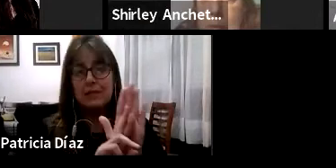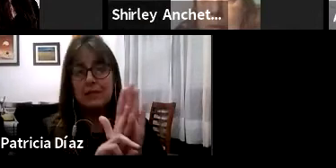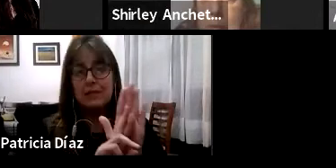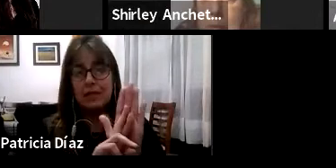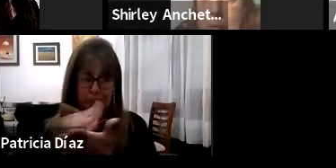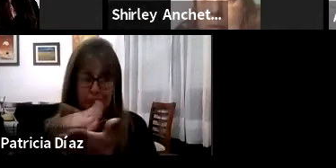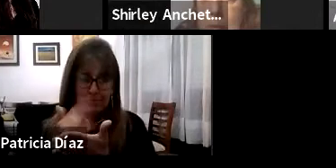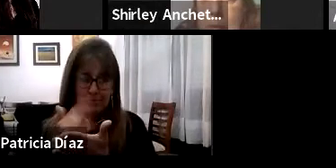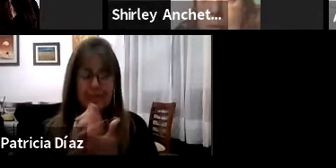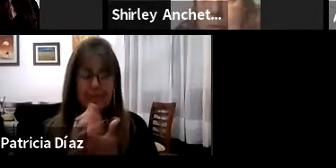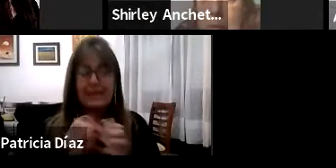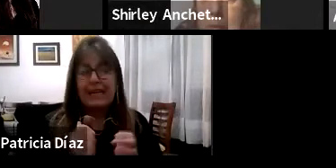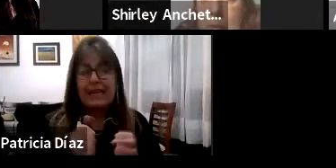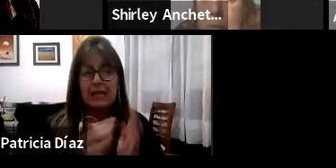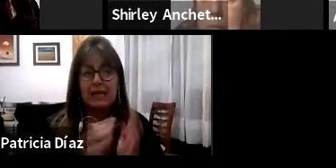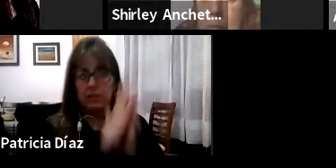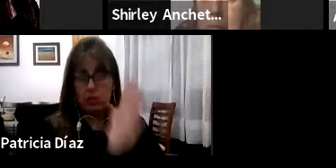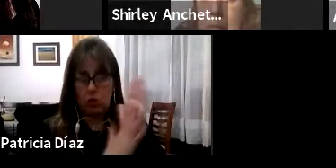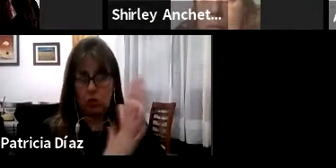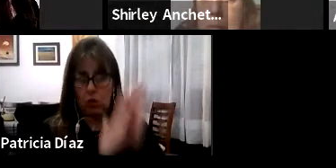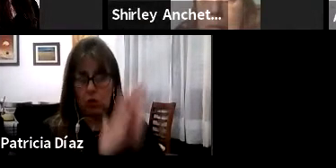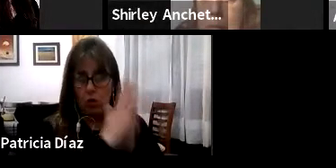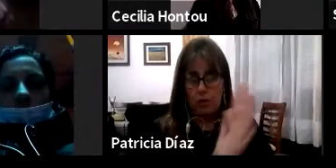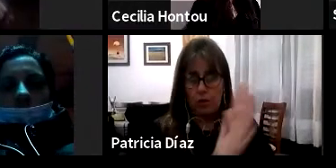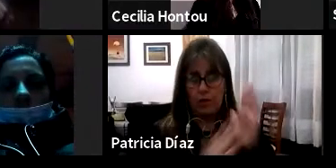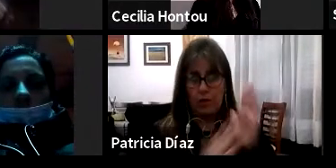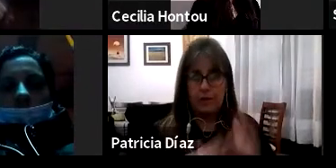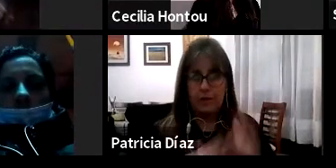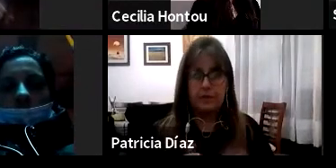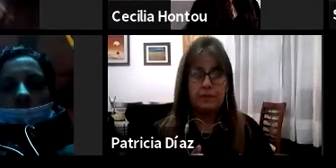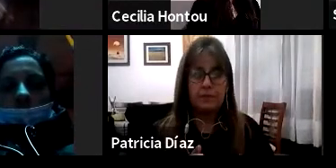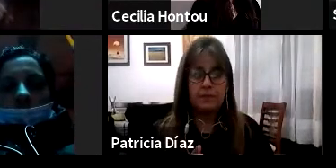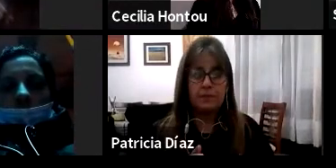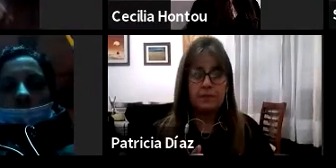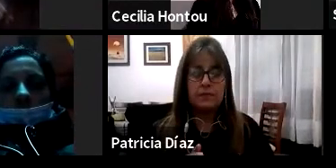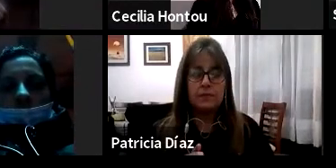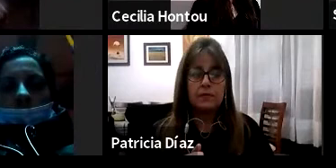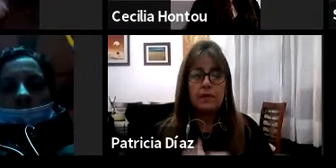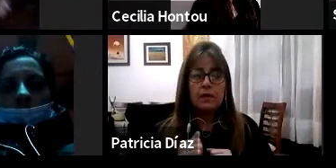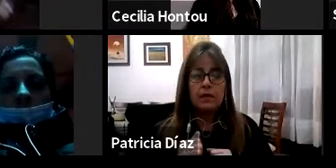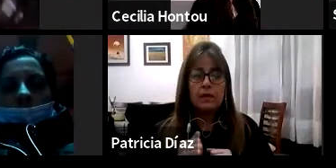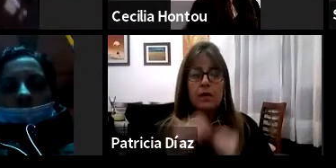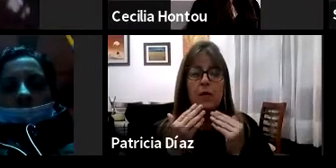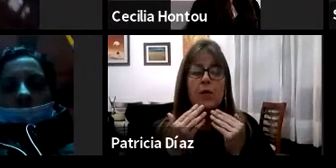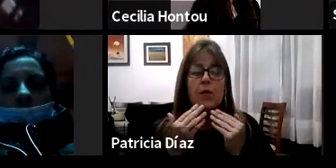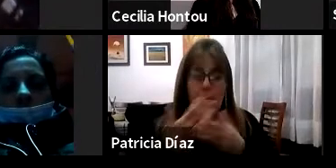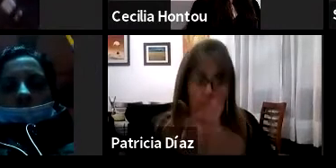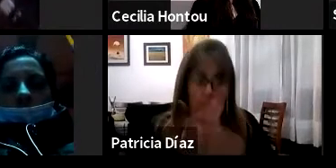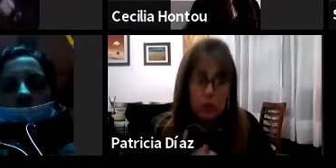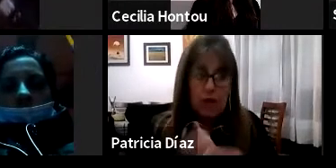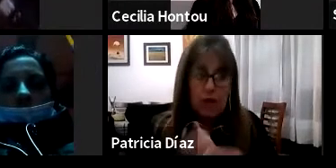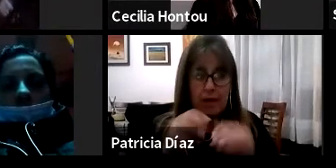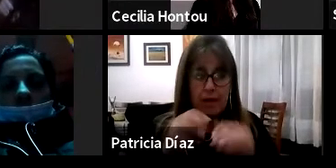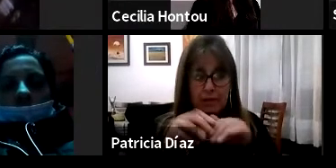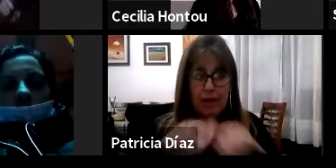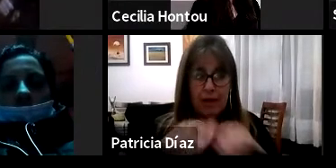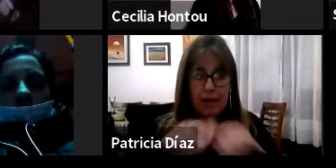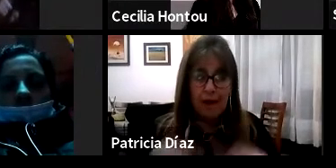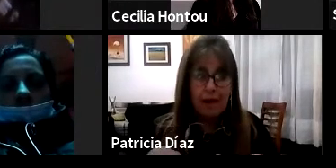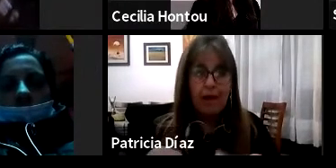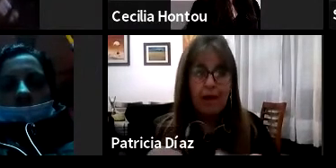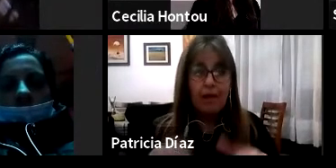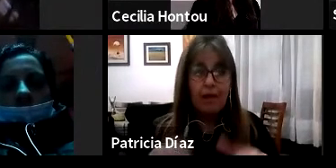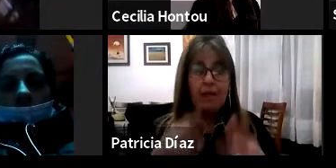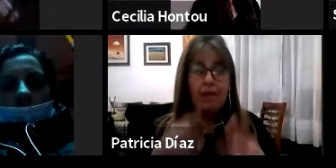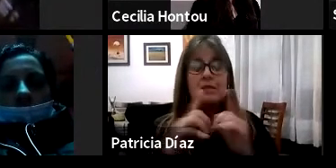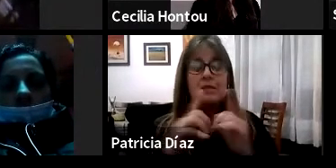Porque obviamente que esto, sí nos podemos apoyar entre las redes, podemos, bueno, AFAUCO funciona básicamente